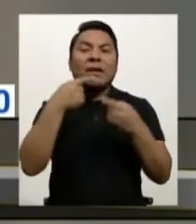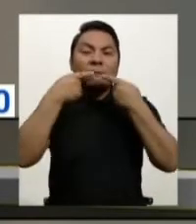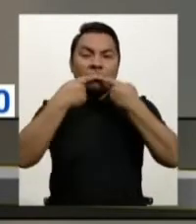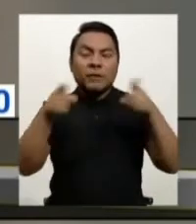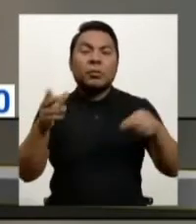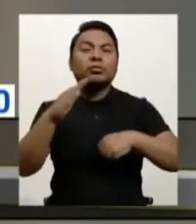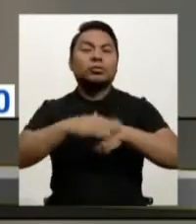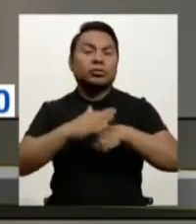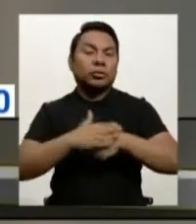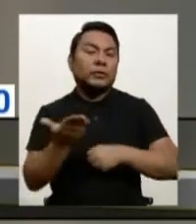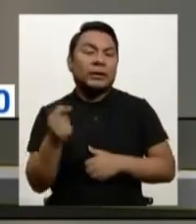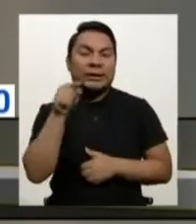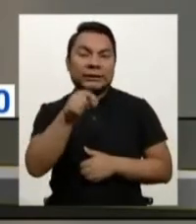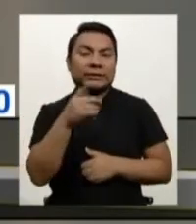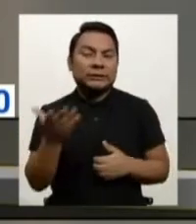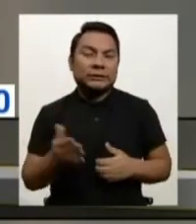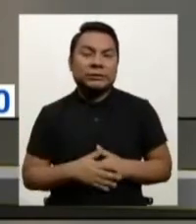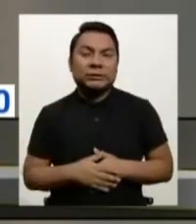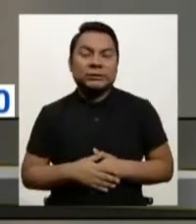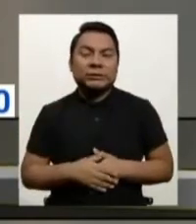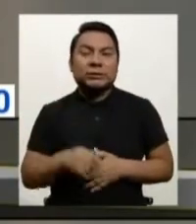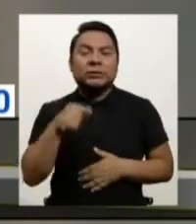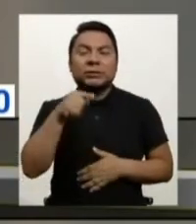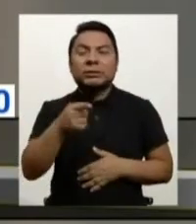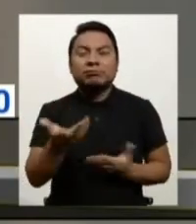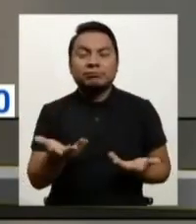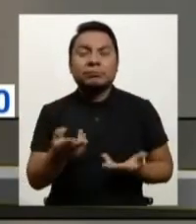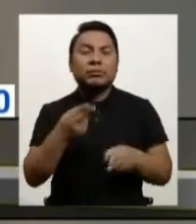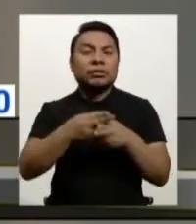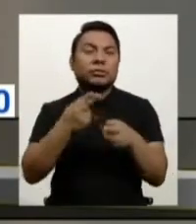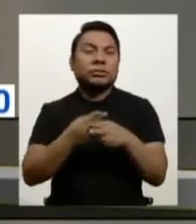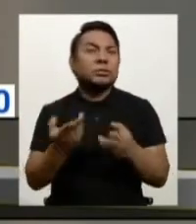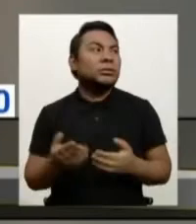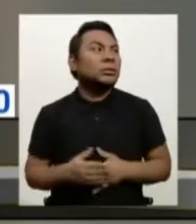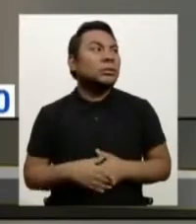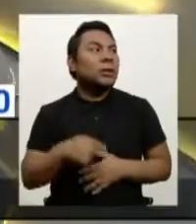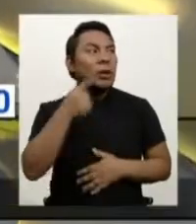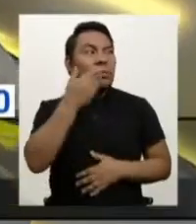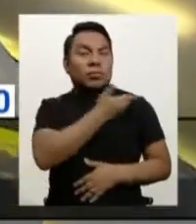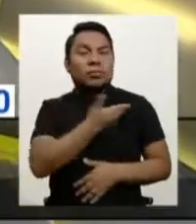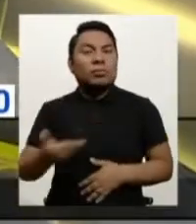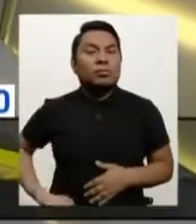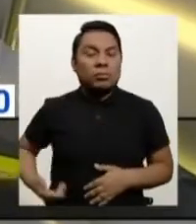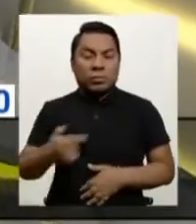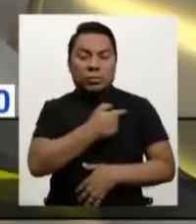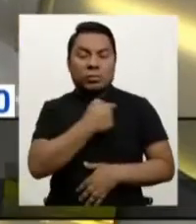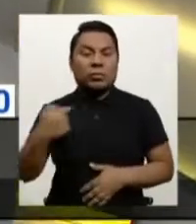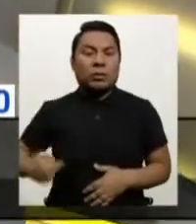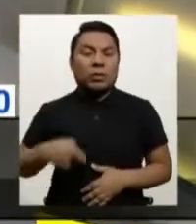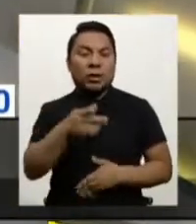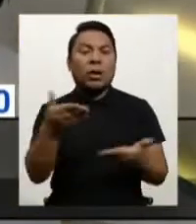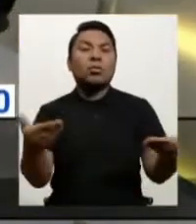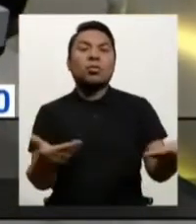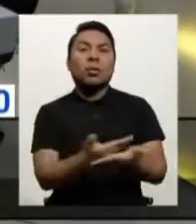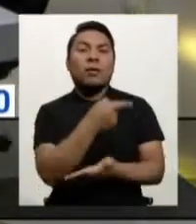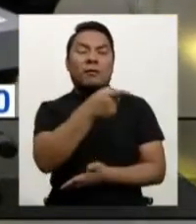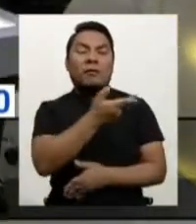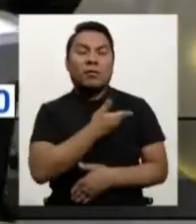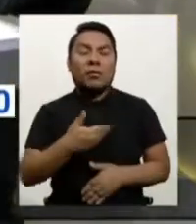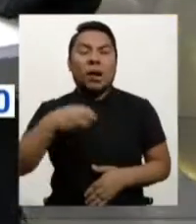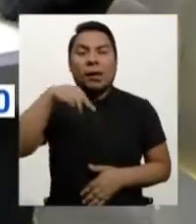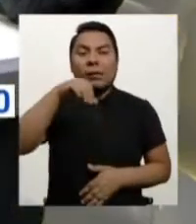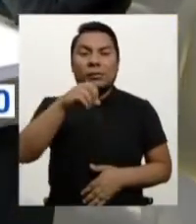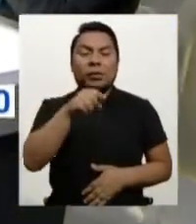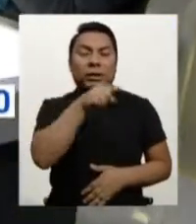sobre esta entronización, como hemos llamado, de Xi Jinping. Sí, el nuevo Mao. China da un golpe de